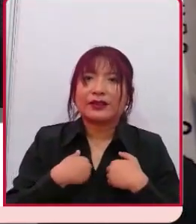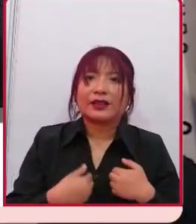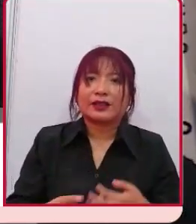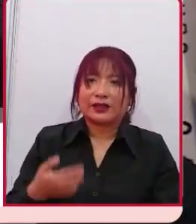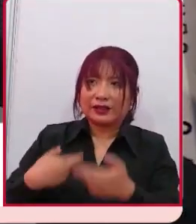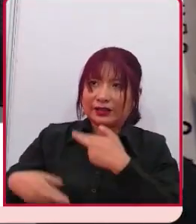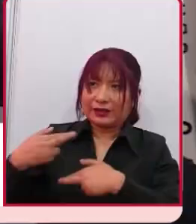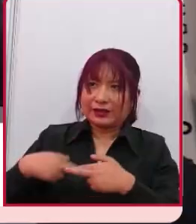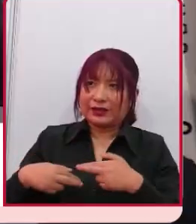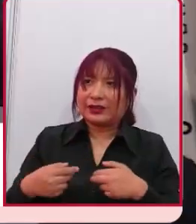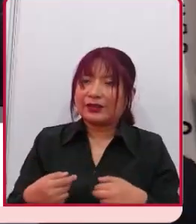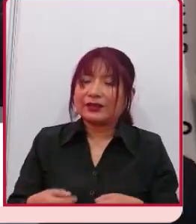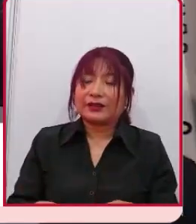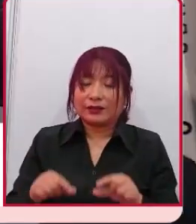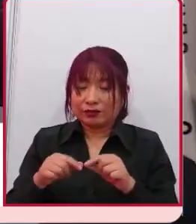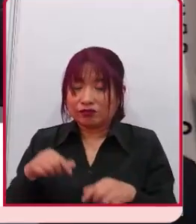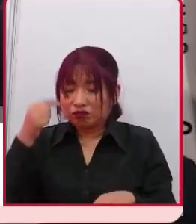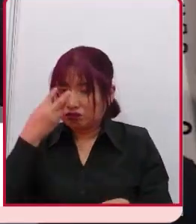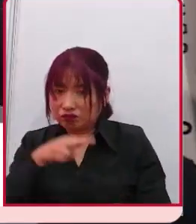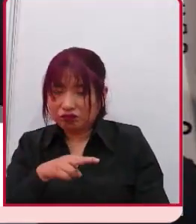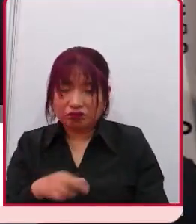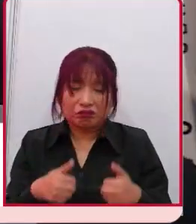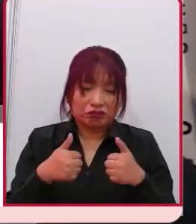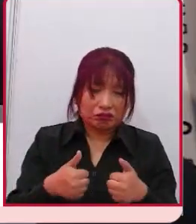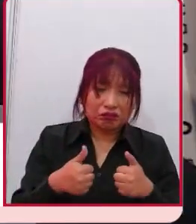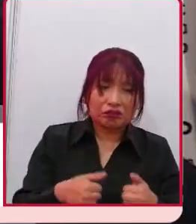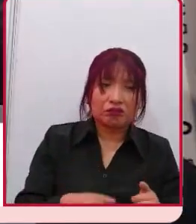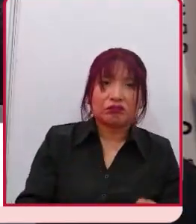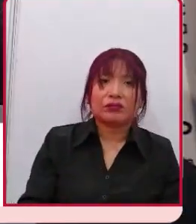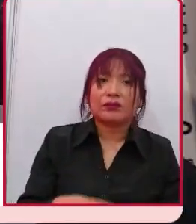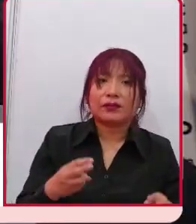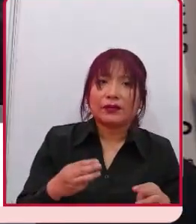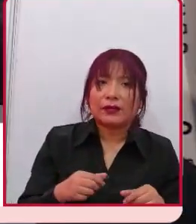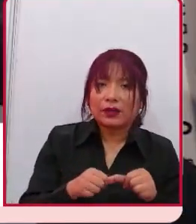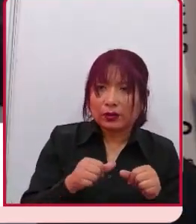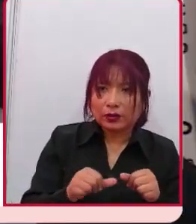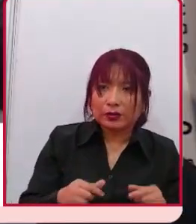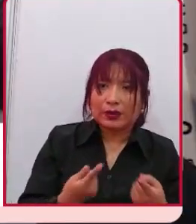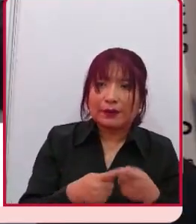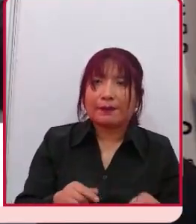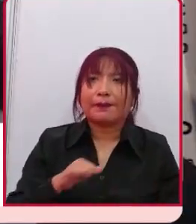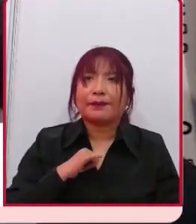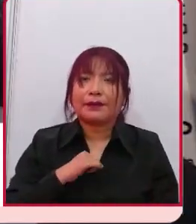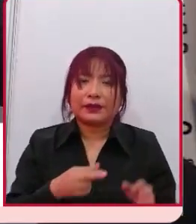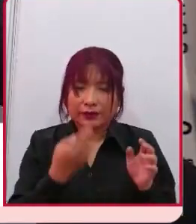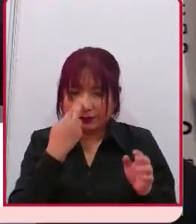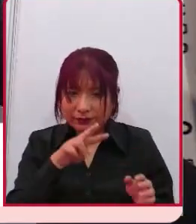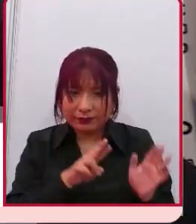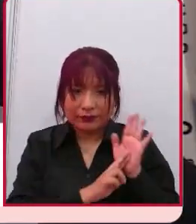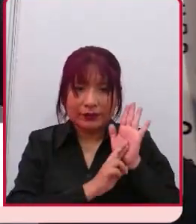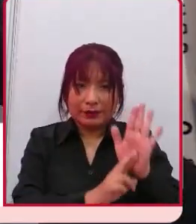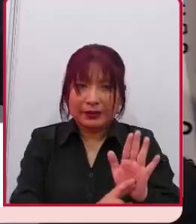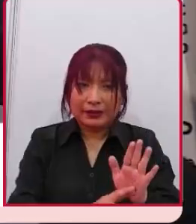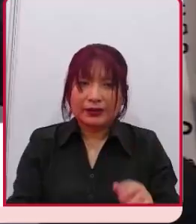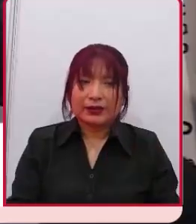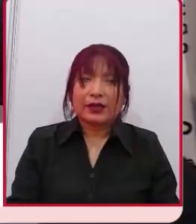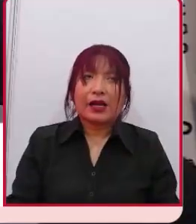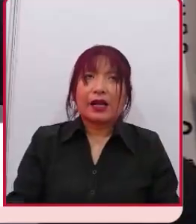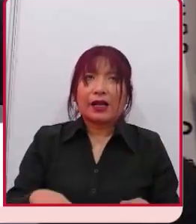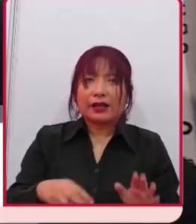grado de concentrado, muy buenos. Pero me voy un poquito a la representatividad de las muestras que has